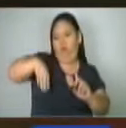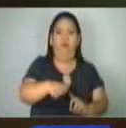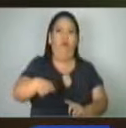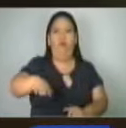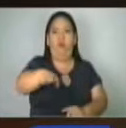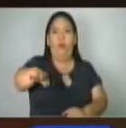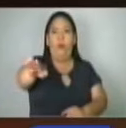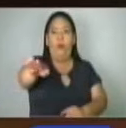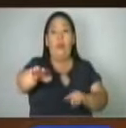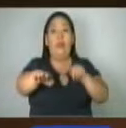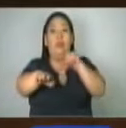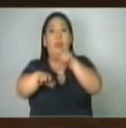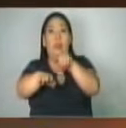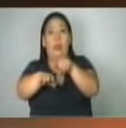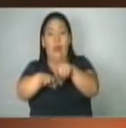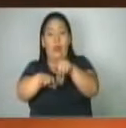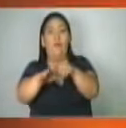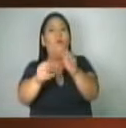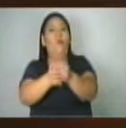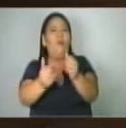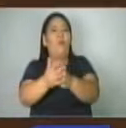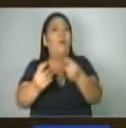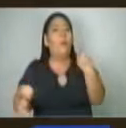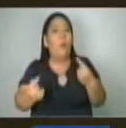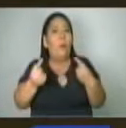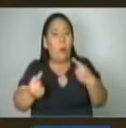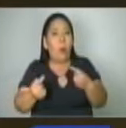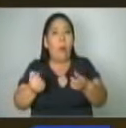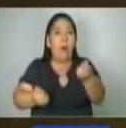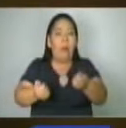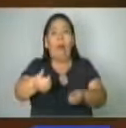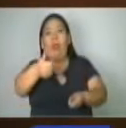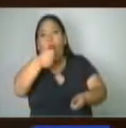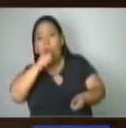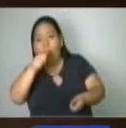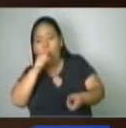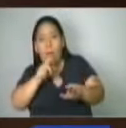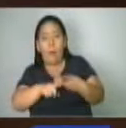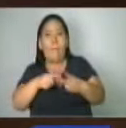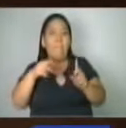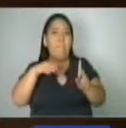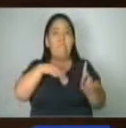Este automovilista va a enfrentar cargos por los delitos de conducción peligrosa y lesiones.